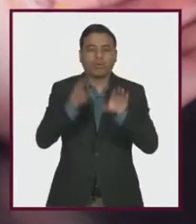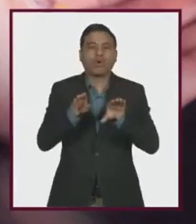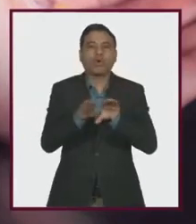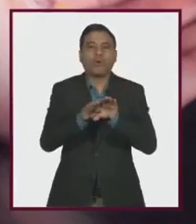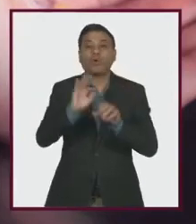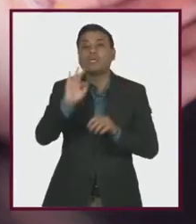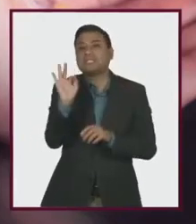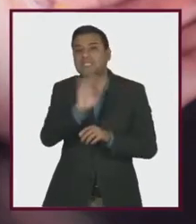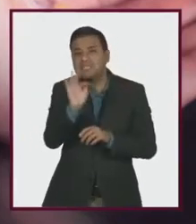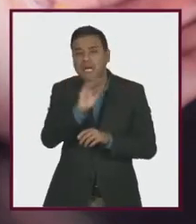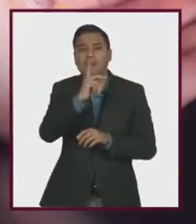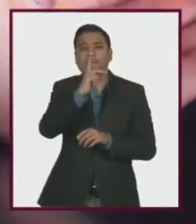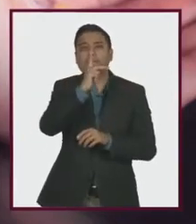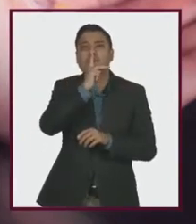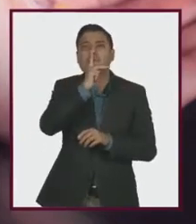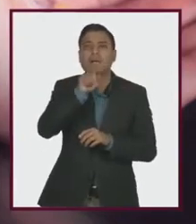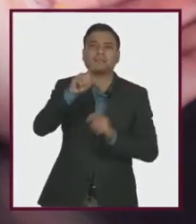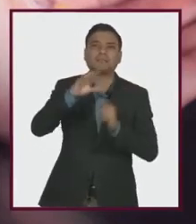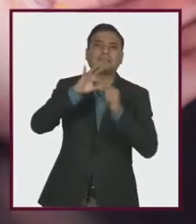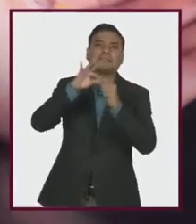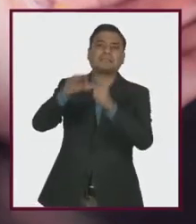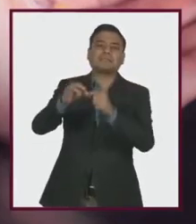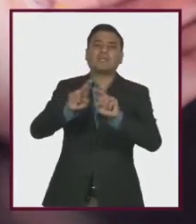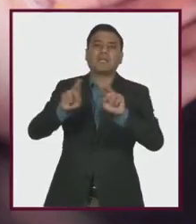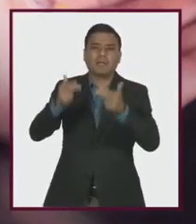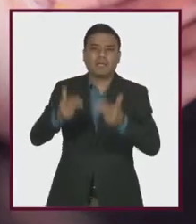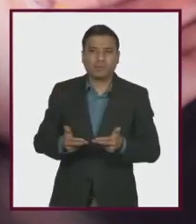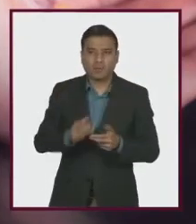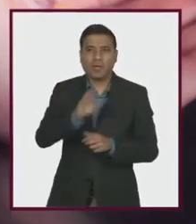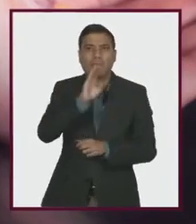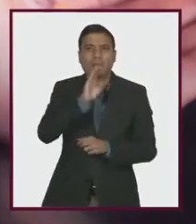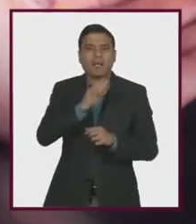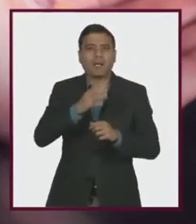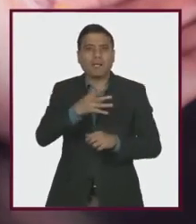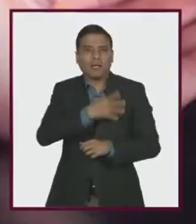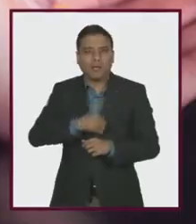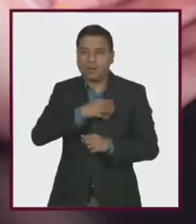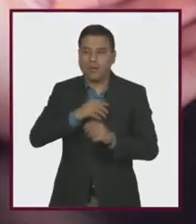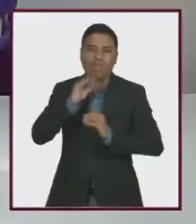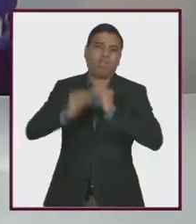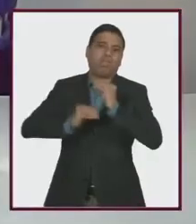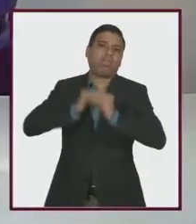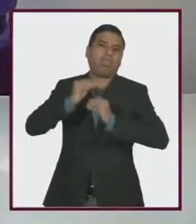el hijo, le prohíbe verle porque lo considera caso perdido. Bueno, acá es aún más,